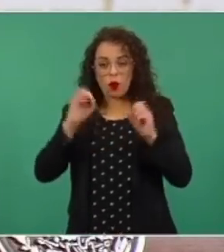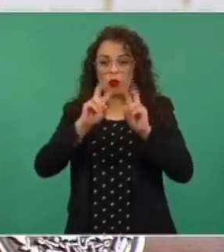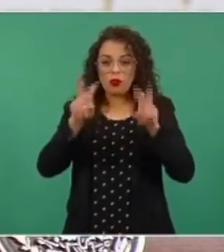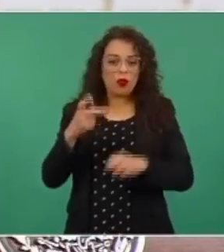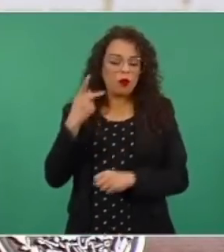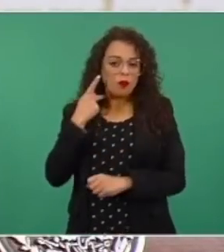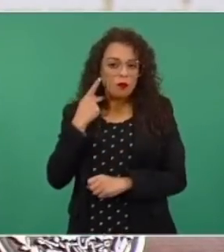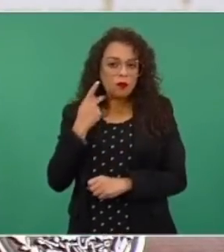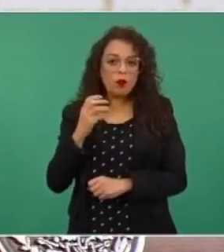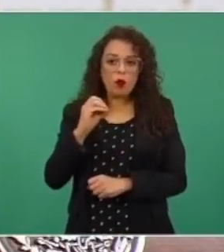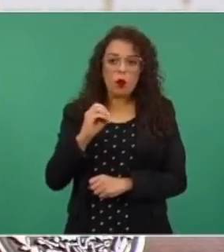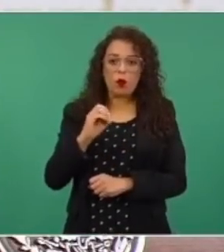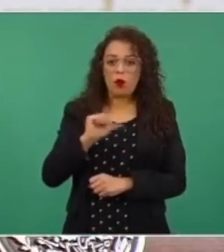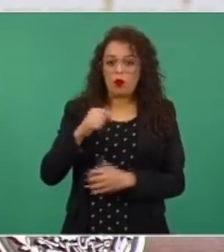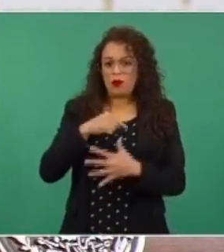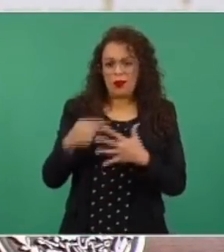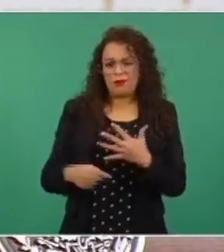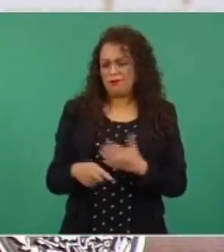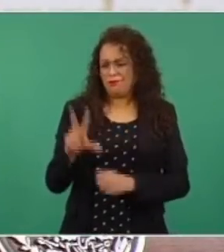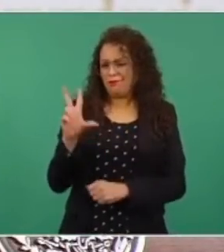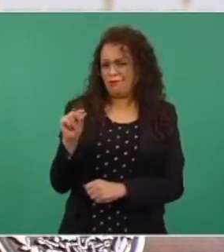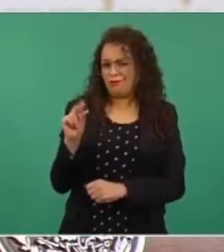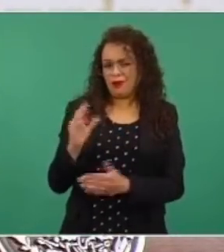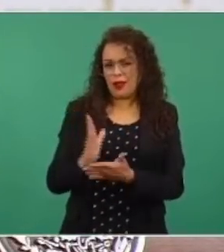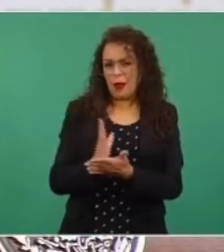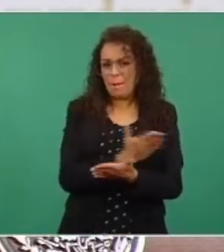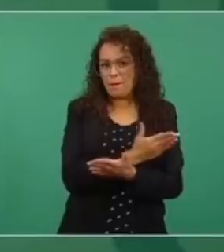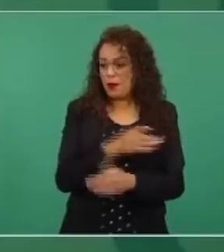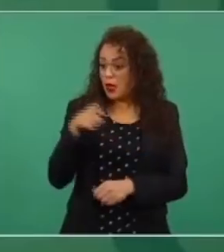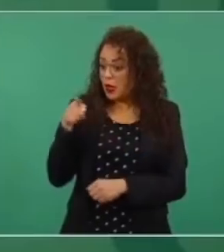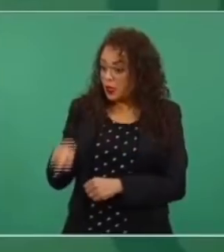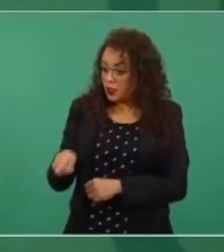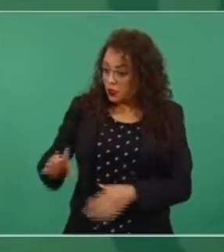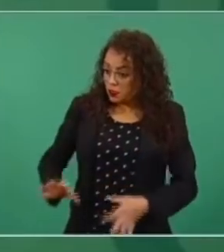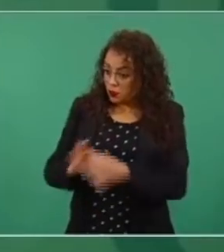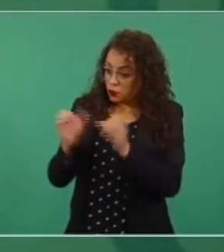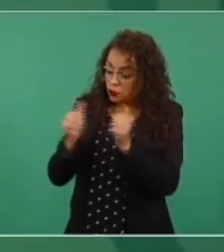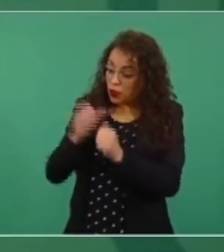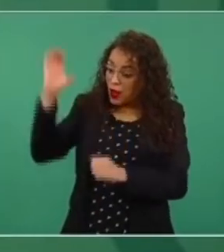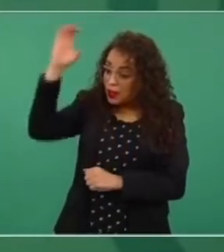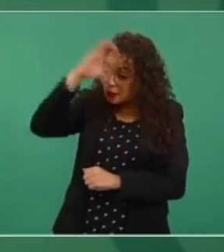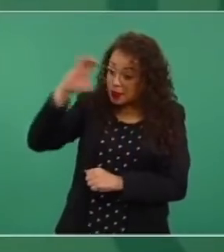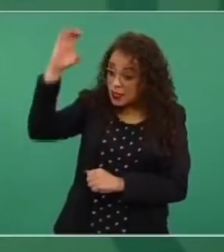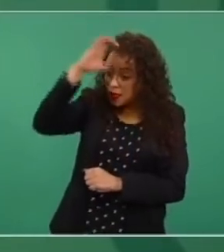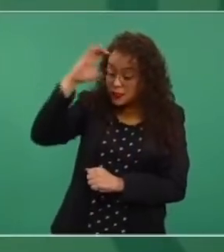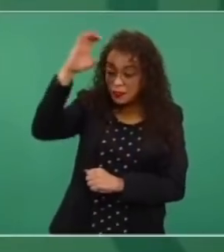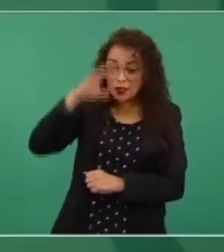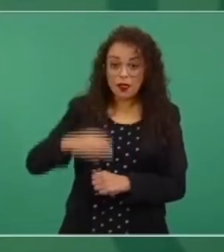políticas, esto tiene que ver con la ciencia.